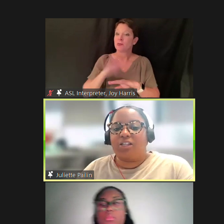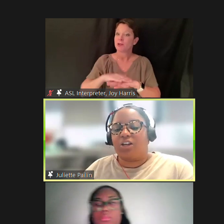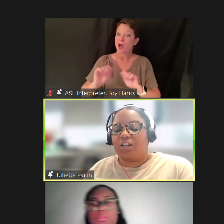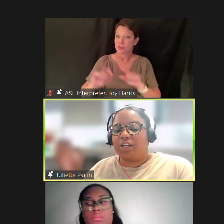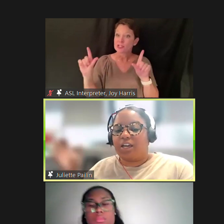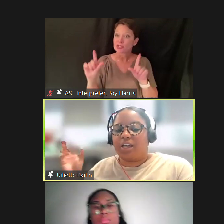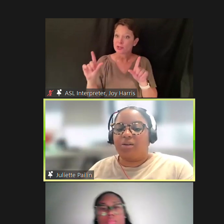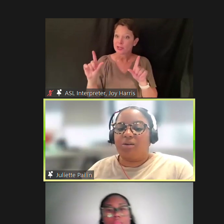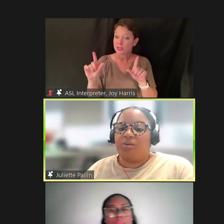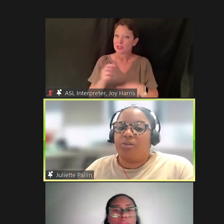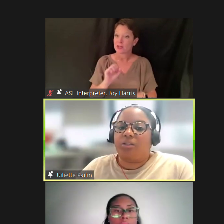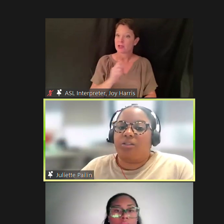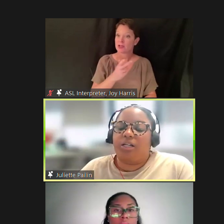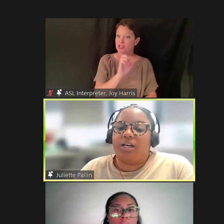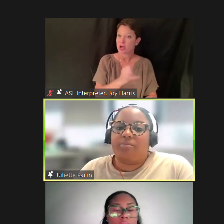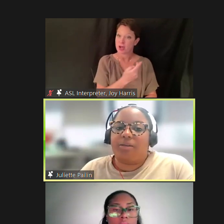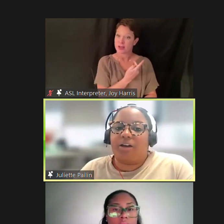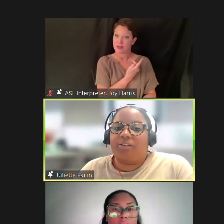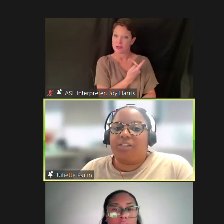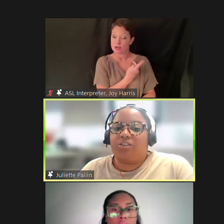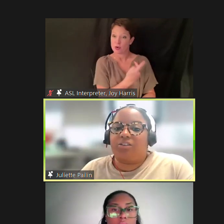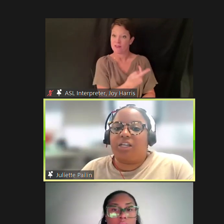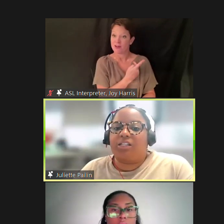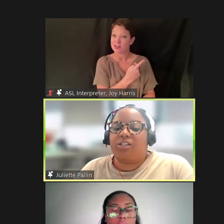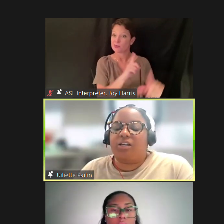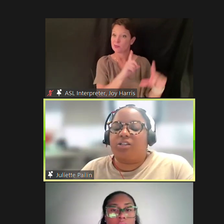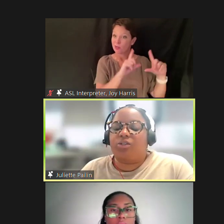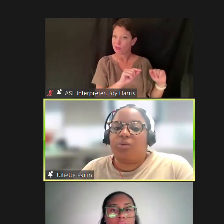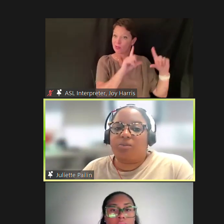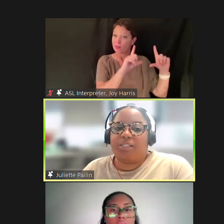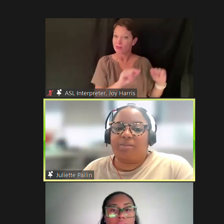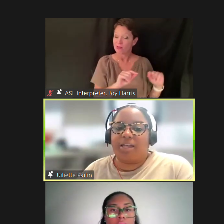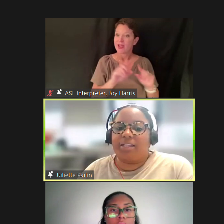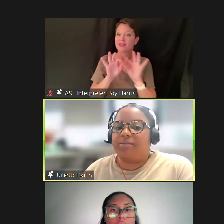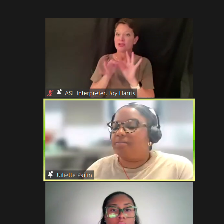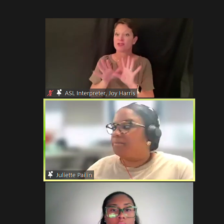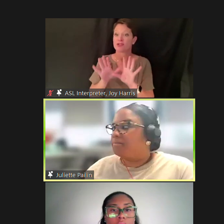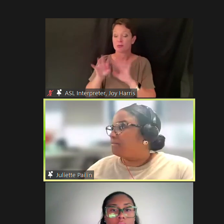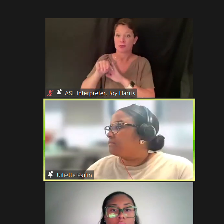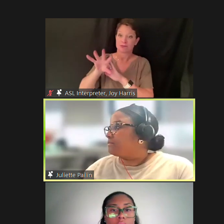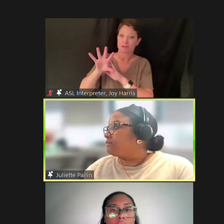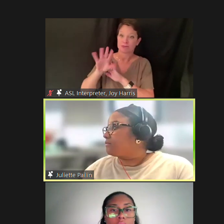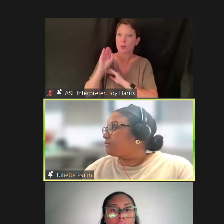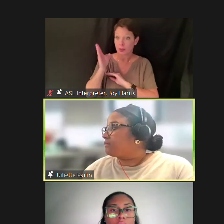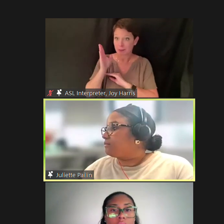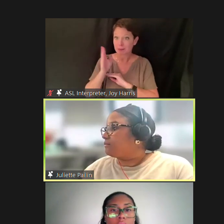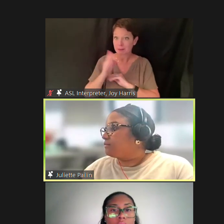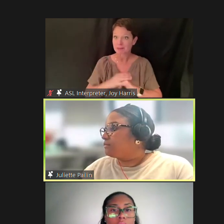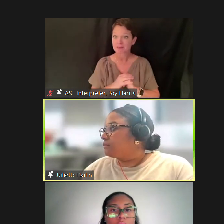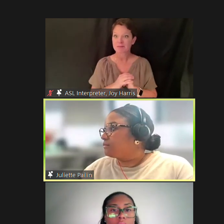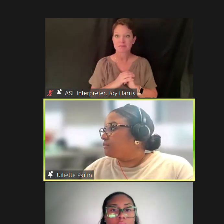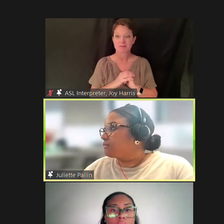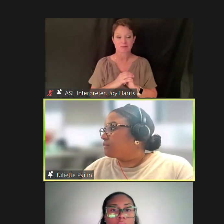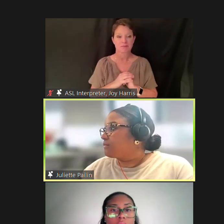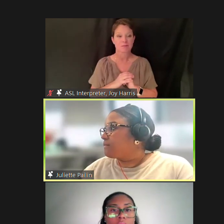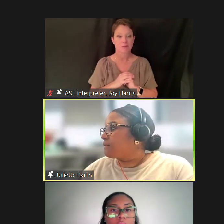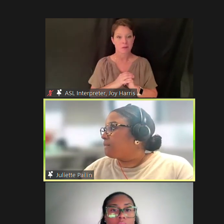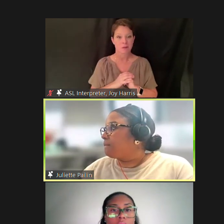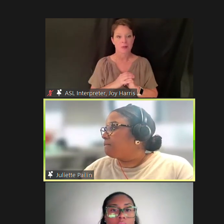screen, Shawnee and I intérprete will de idioma de move on the señas. screen, and Joy will be spotlit. Joy se